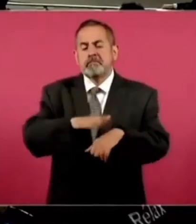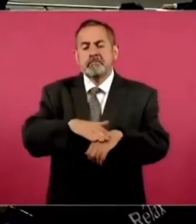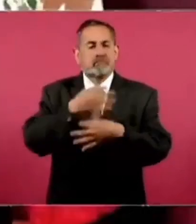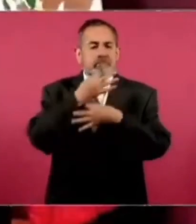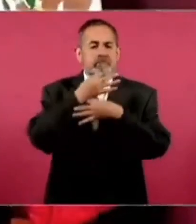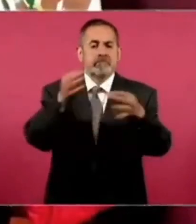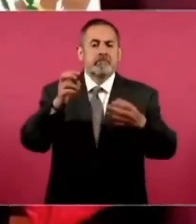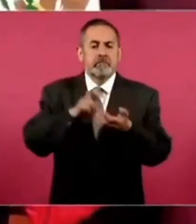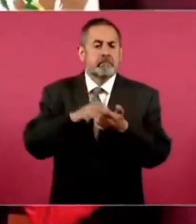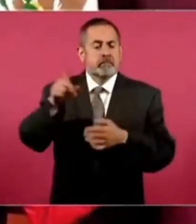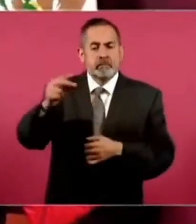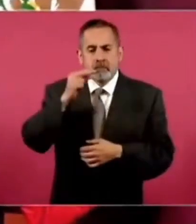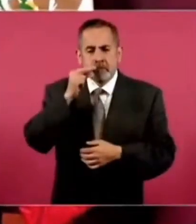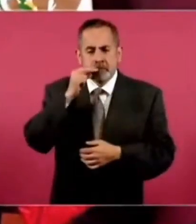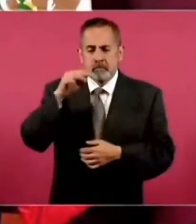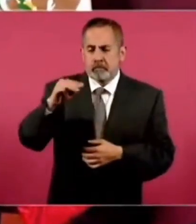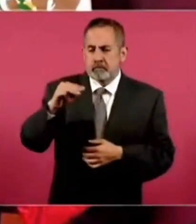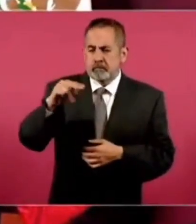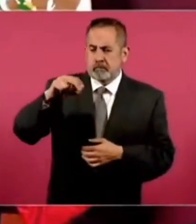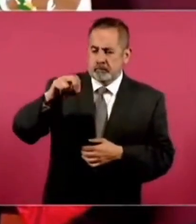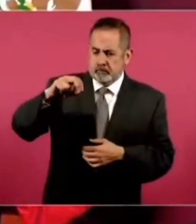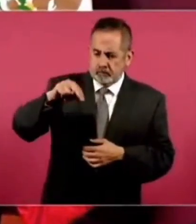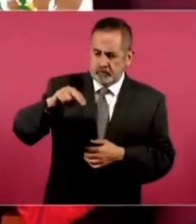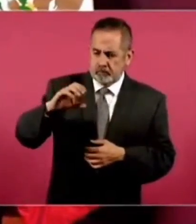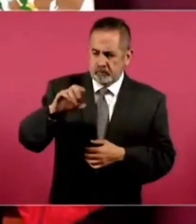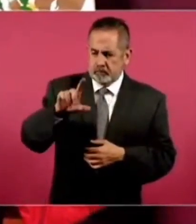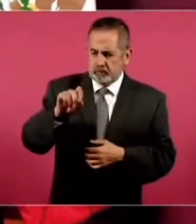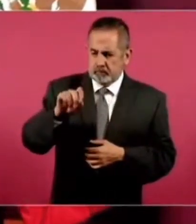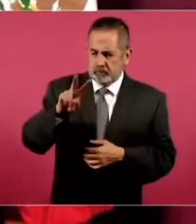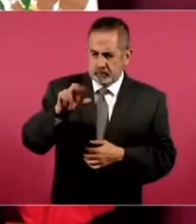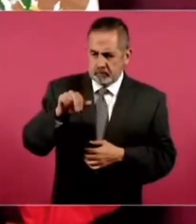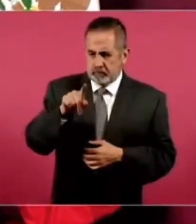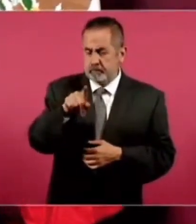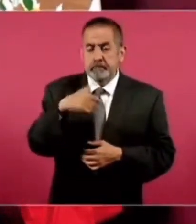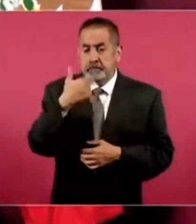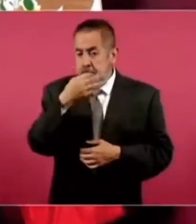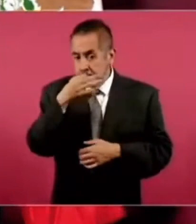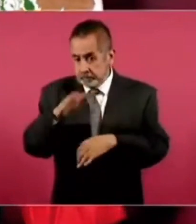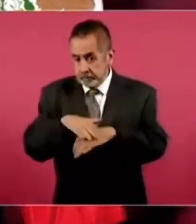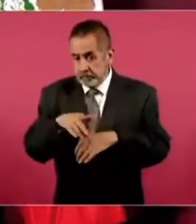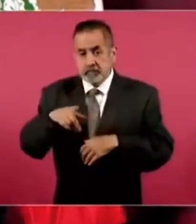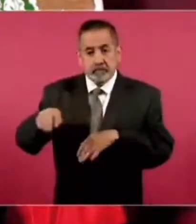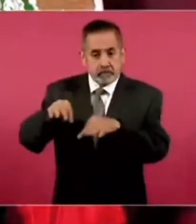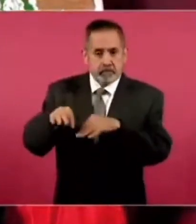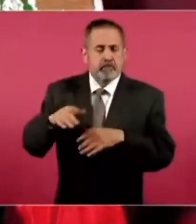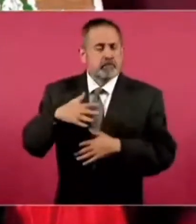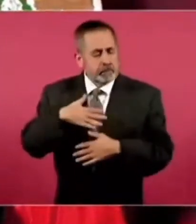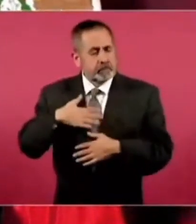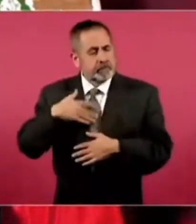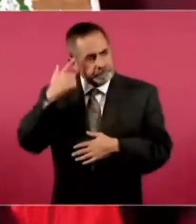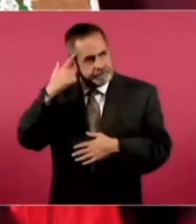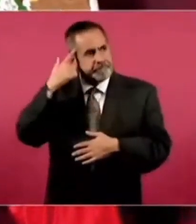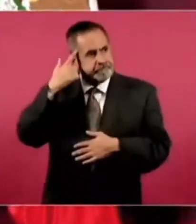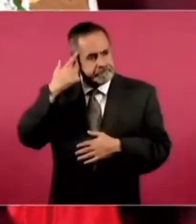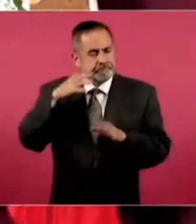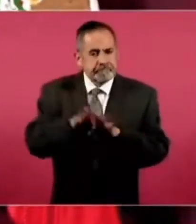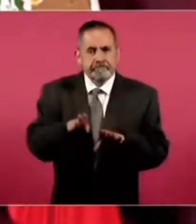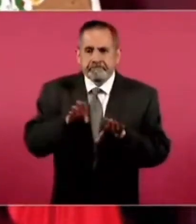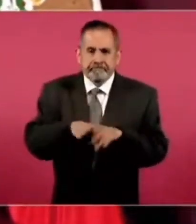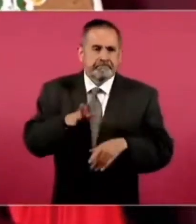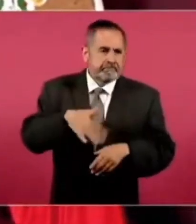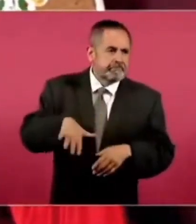a la gente de Monclova y sobre todo a los trabajadores, de que hemos estado buscando la forma